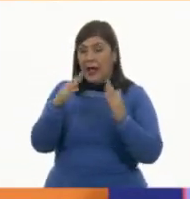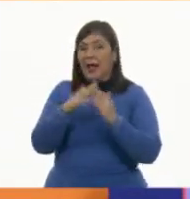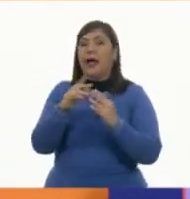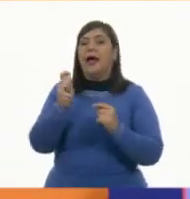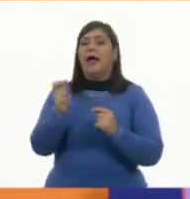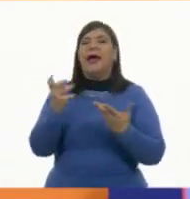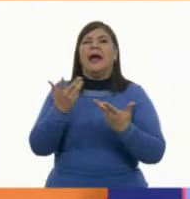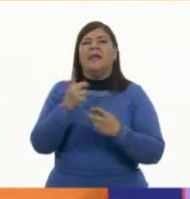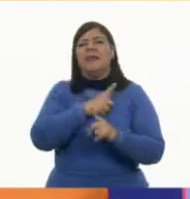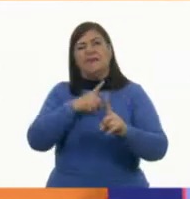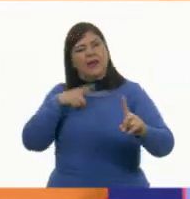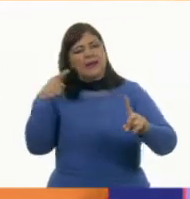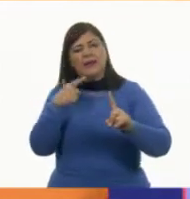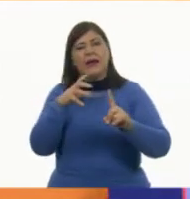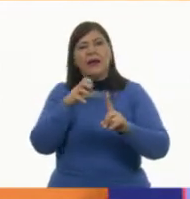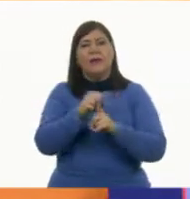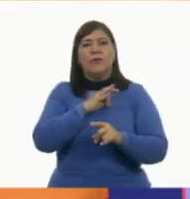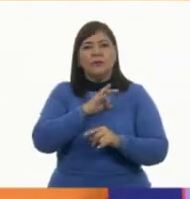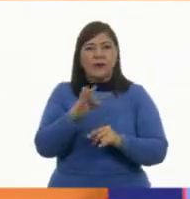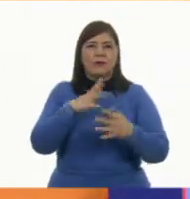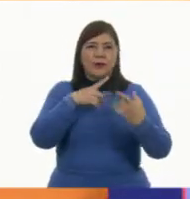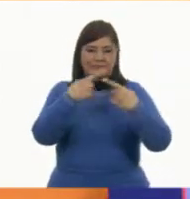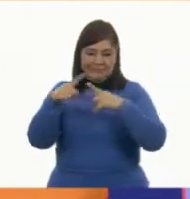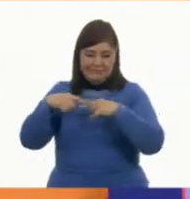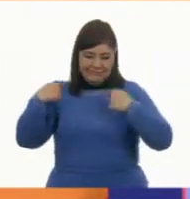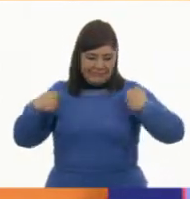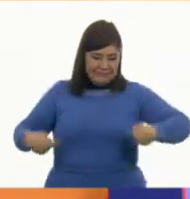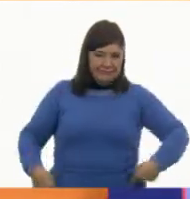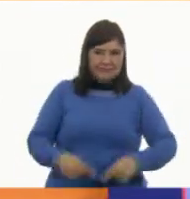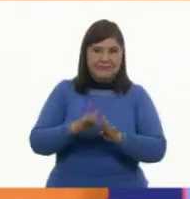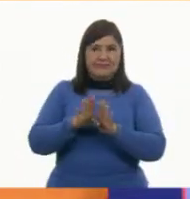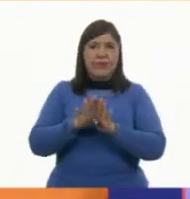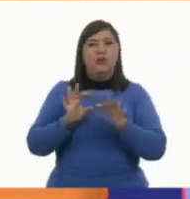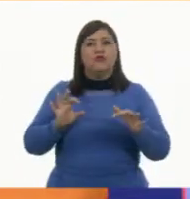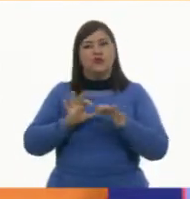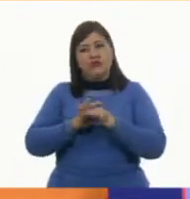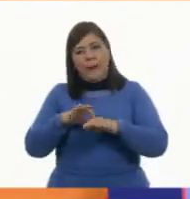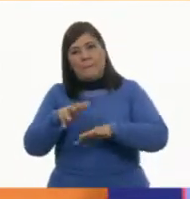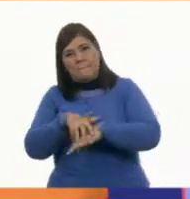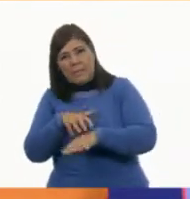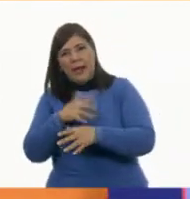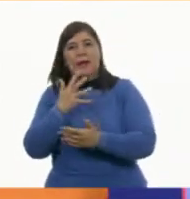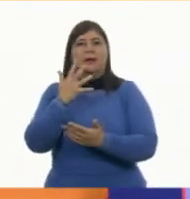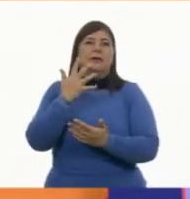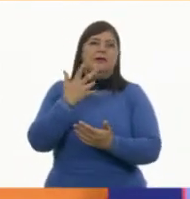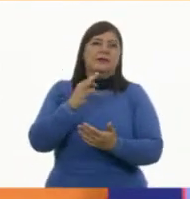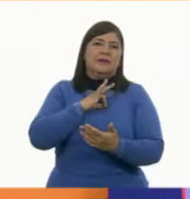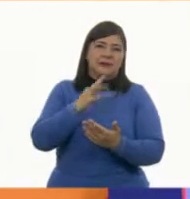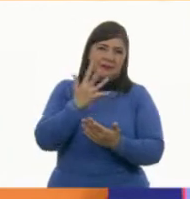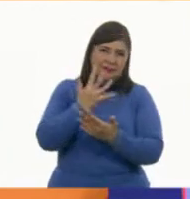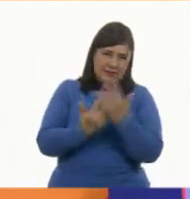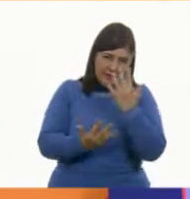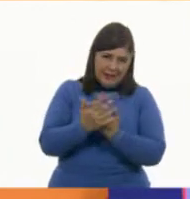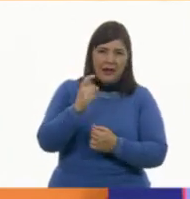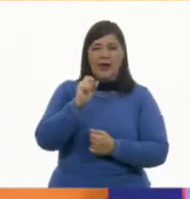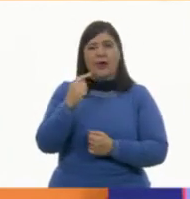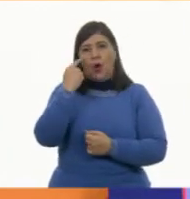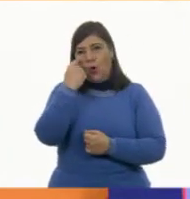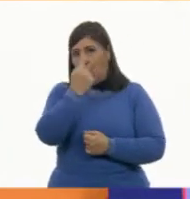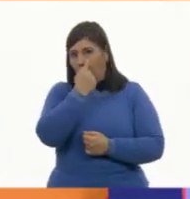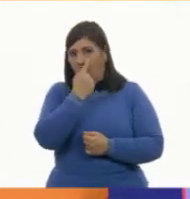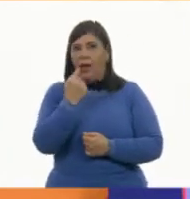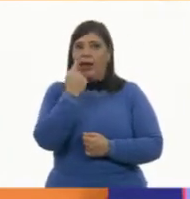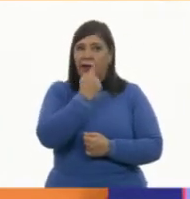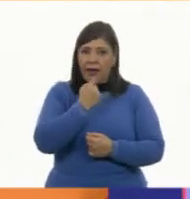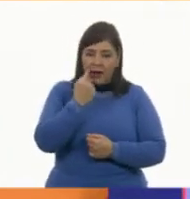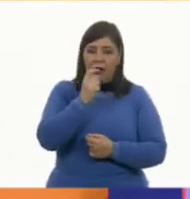que podamos hacerlo con más segmentos corporales e incluso juntarnos las manos y los pies, los ojos y la boca, o incluso hasta la lengua.